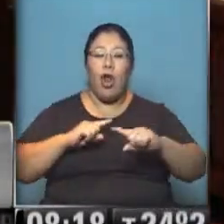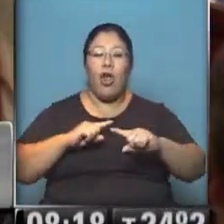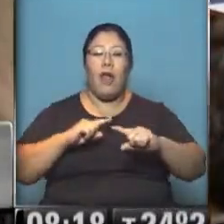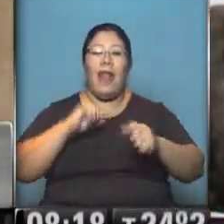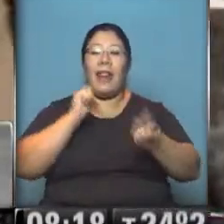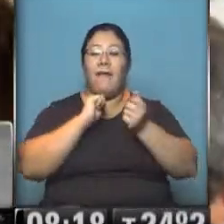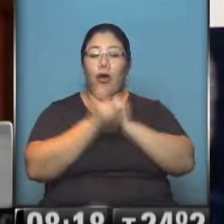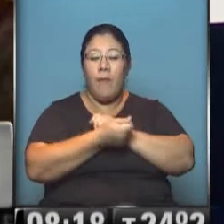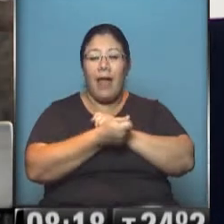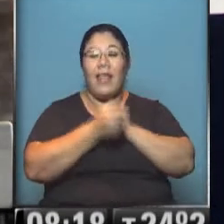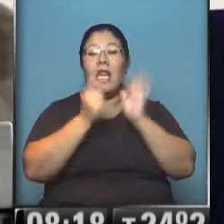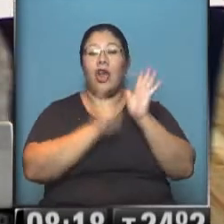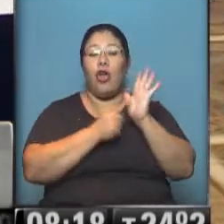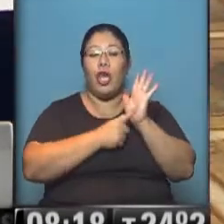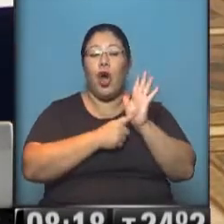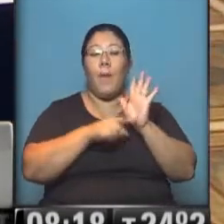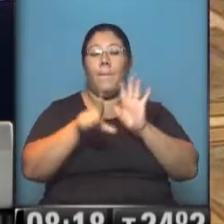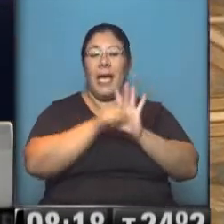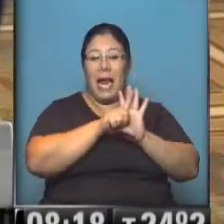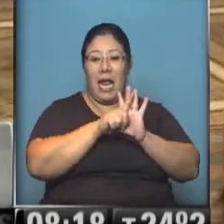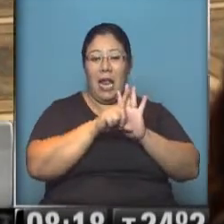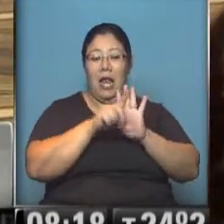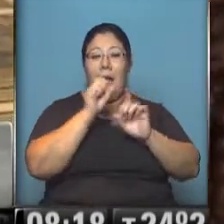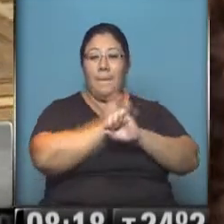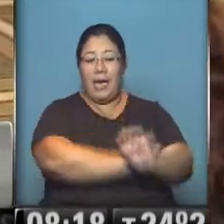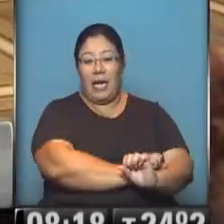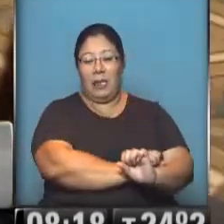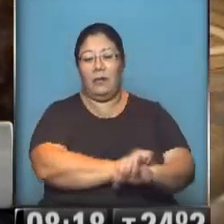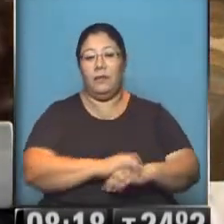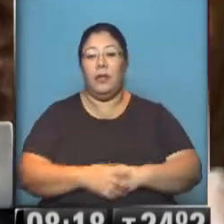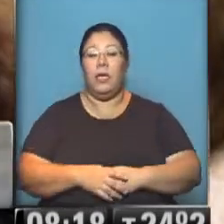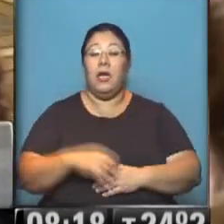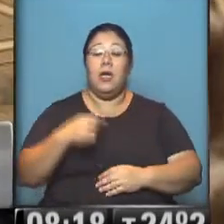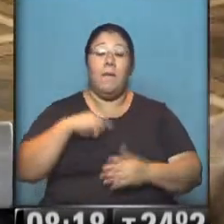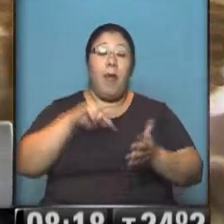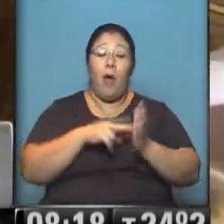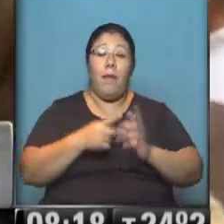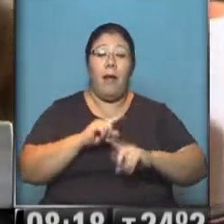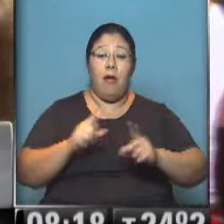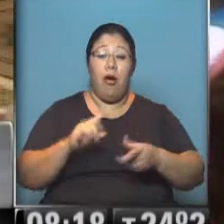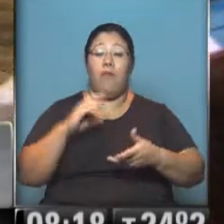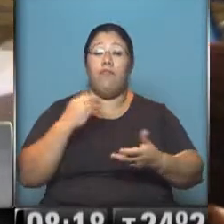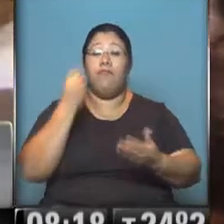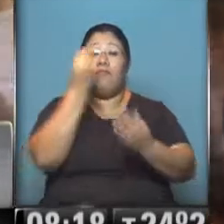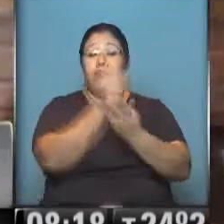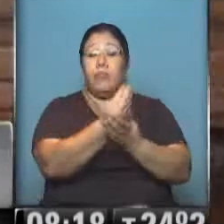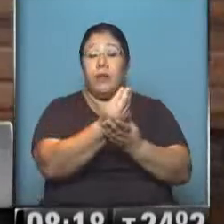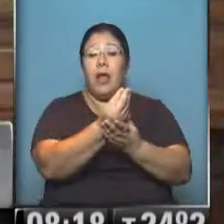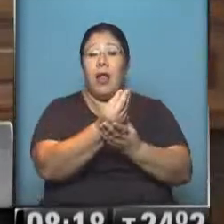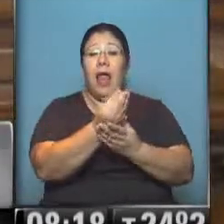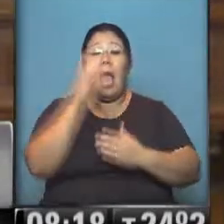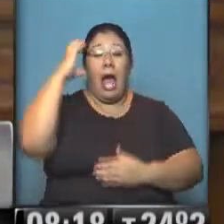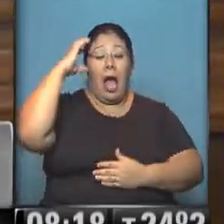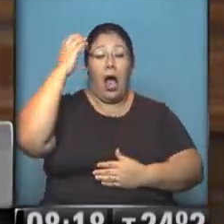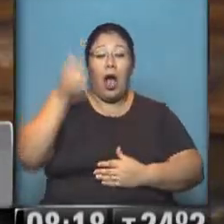no veo ni que haya ningún obstáculo más bien veo que hay un problema que es una oposición sistemática a cualquier nombramiento en la corte y tener la corte